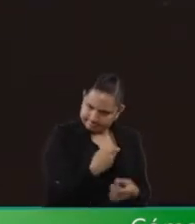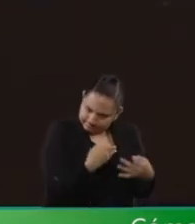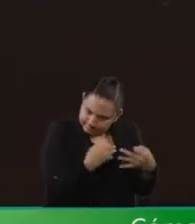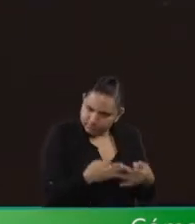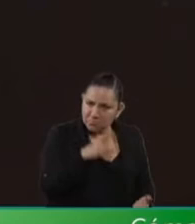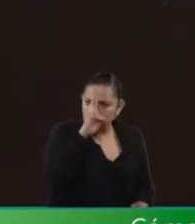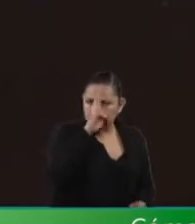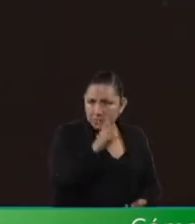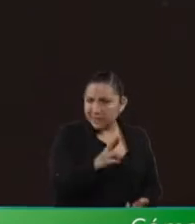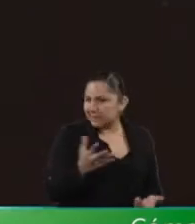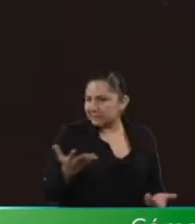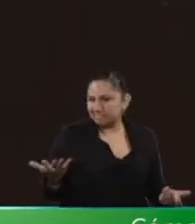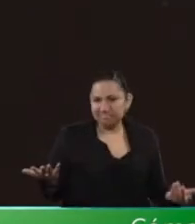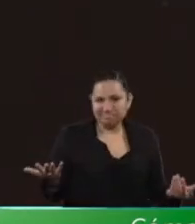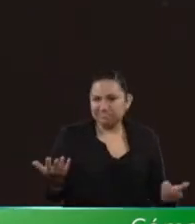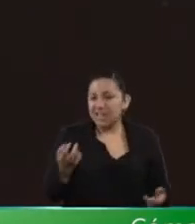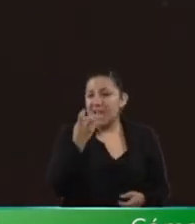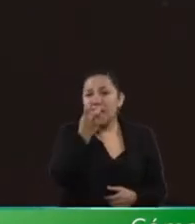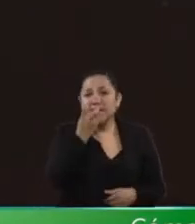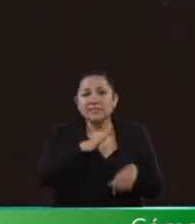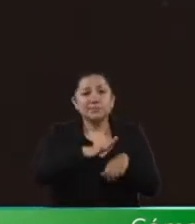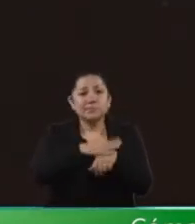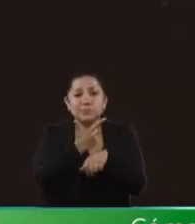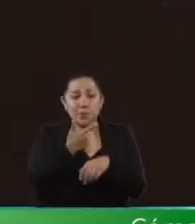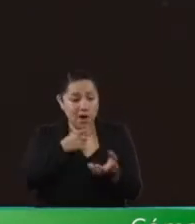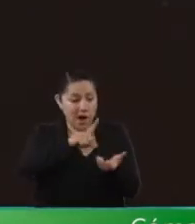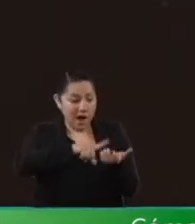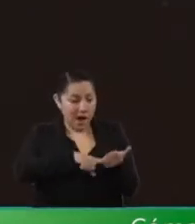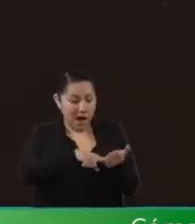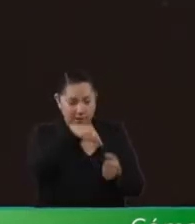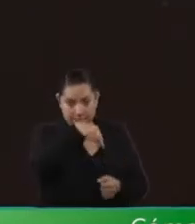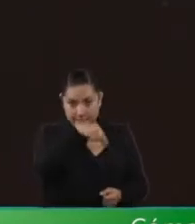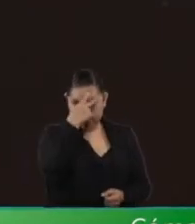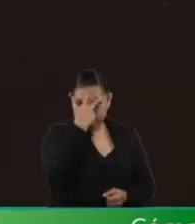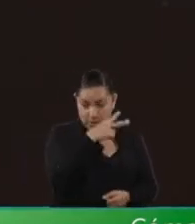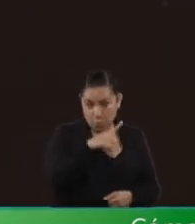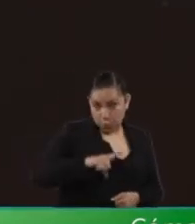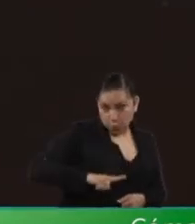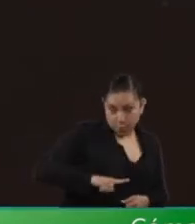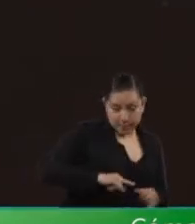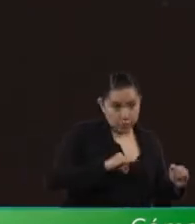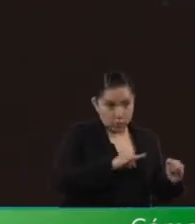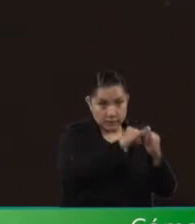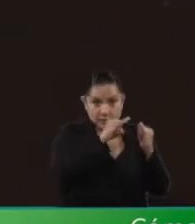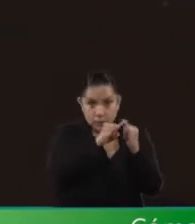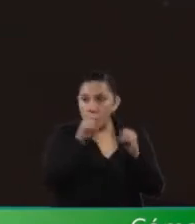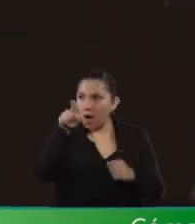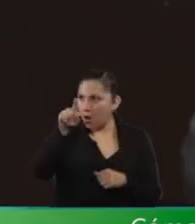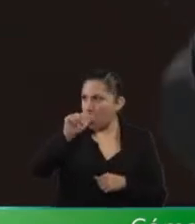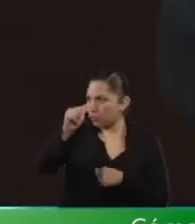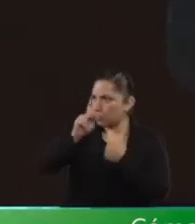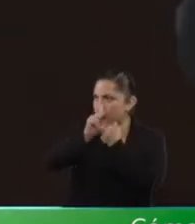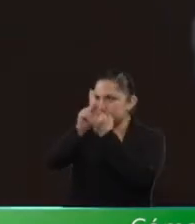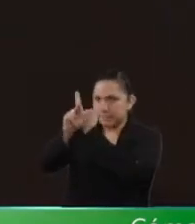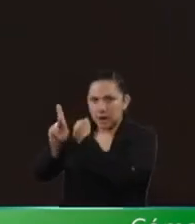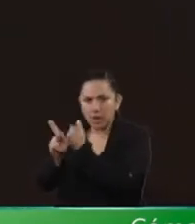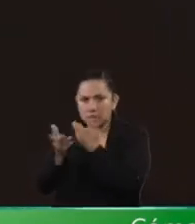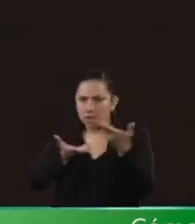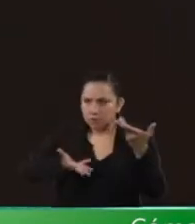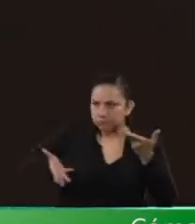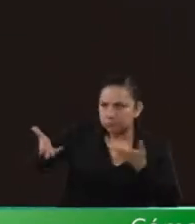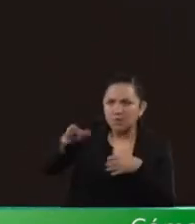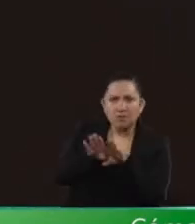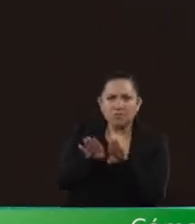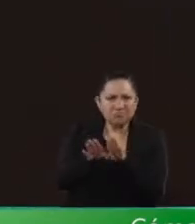una dirección de Estado en nuestra política exterior. El gobierno no sabe a qué juega, no sabe si le apuesta a una